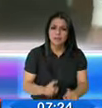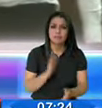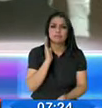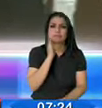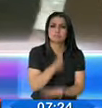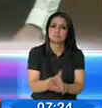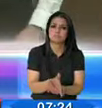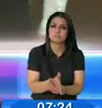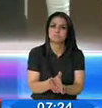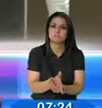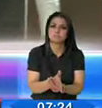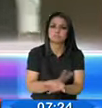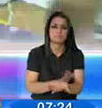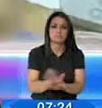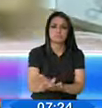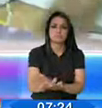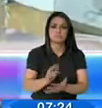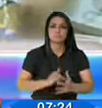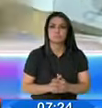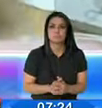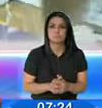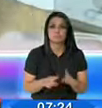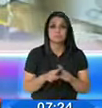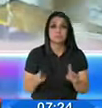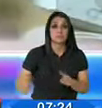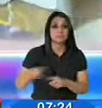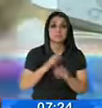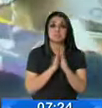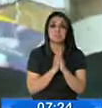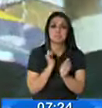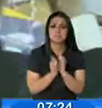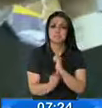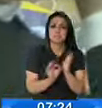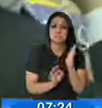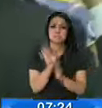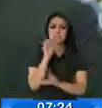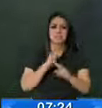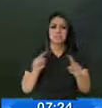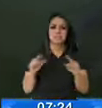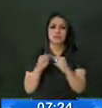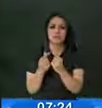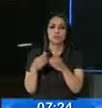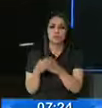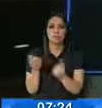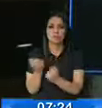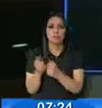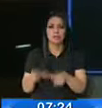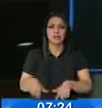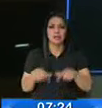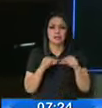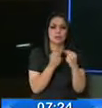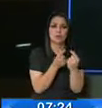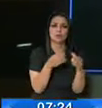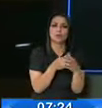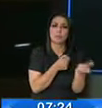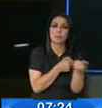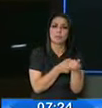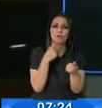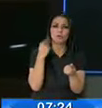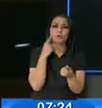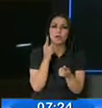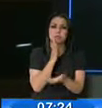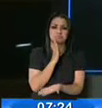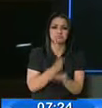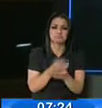frontalmente rechazada. Pero esta solicitud no pasó. Morenistas y correístas se unieron nuevamente para bloquear el pedido. Decían que no